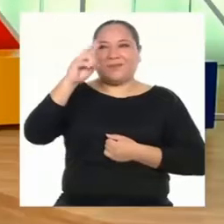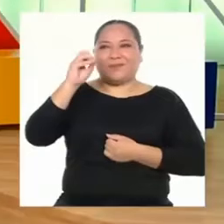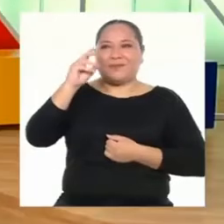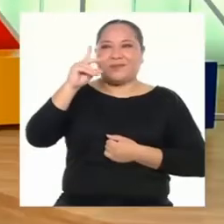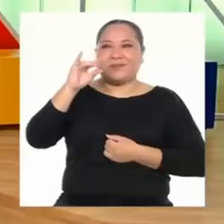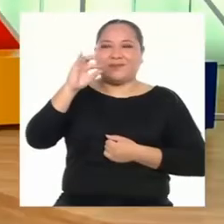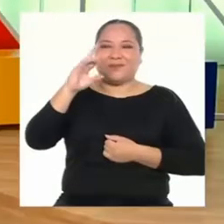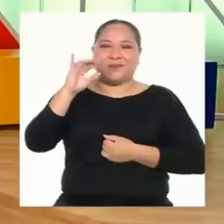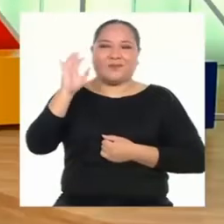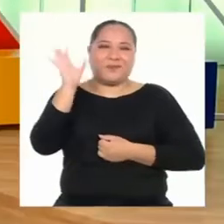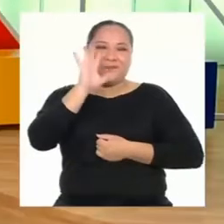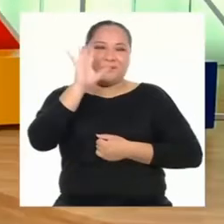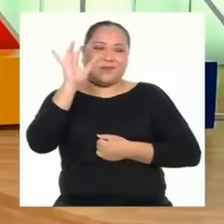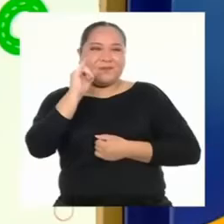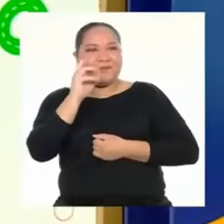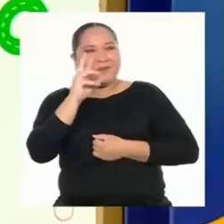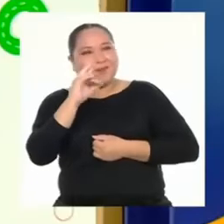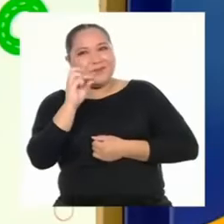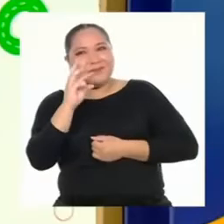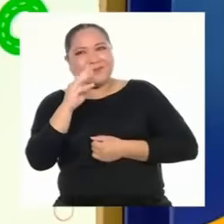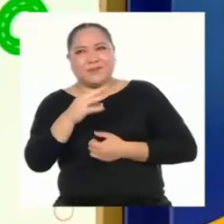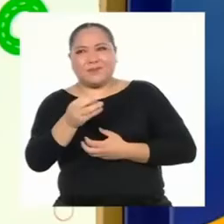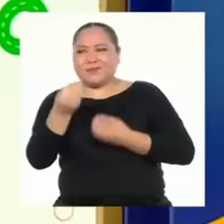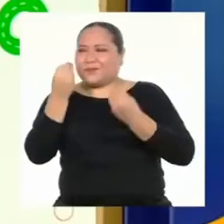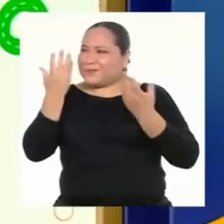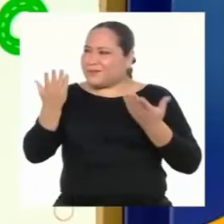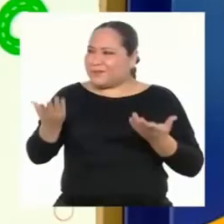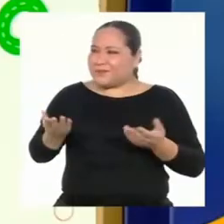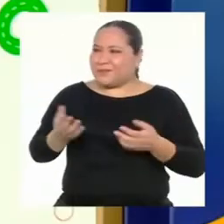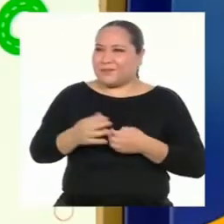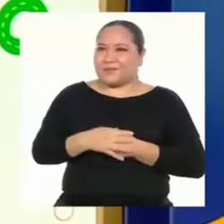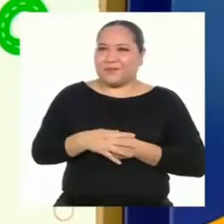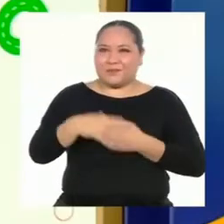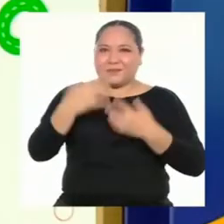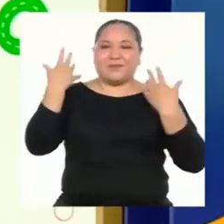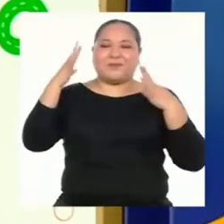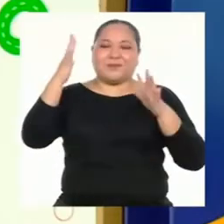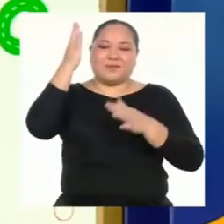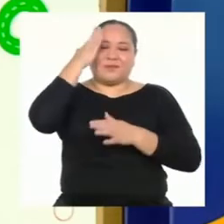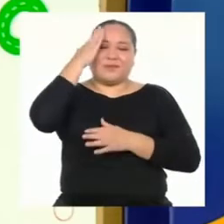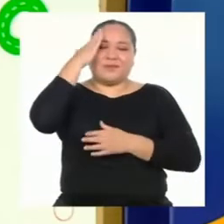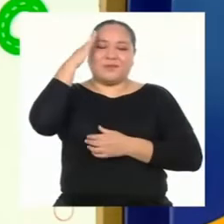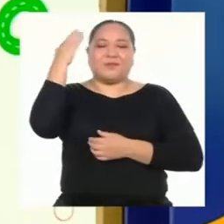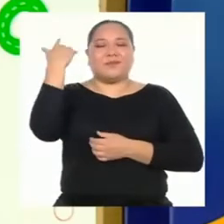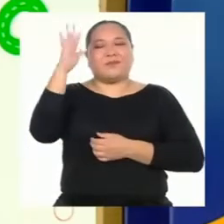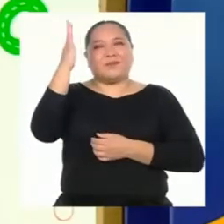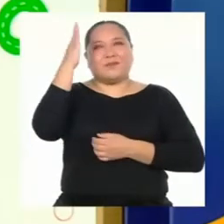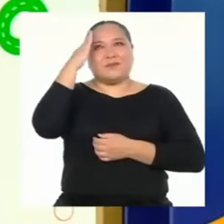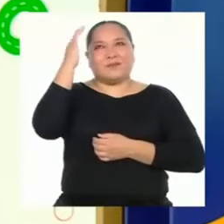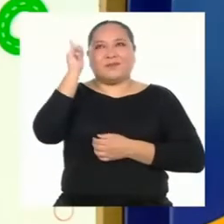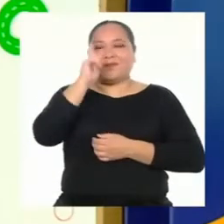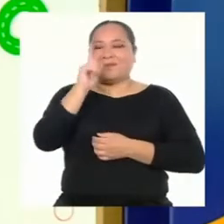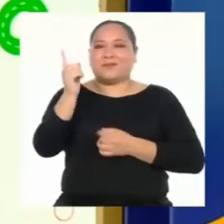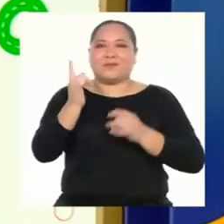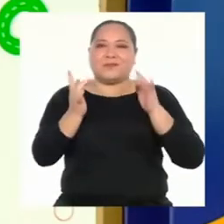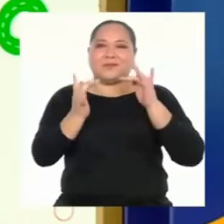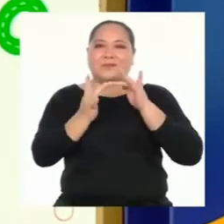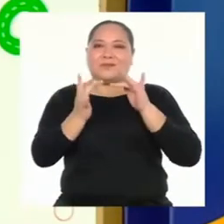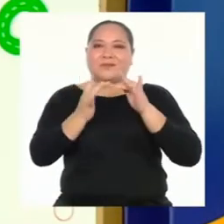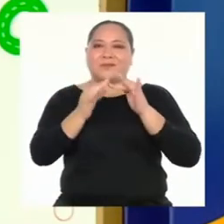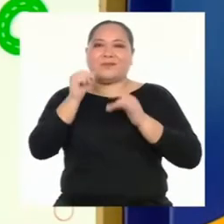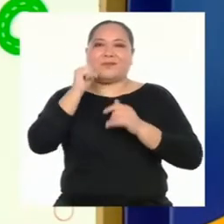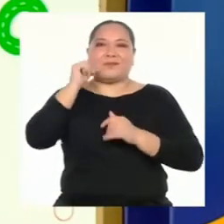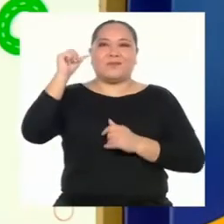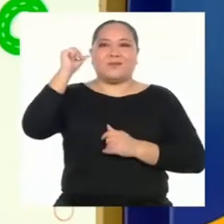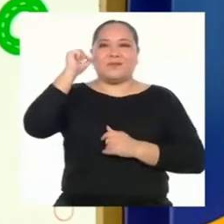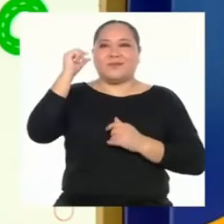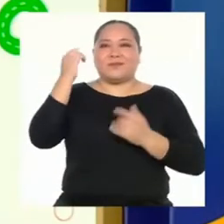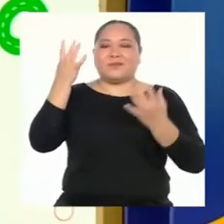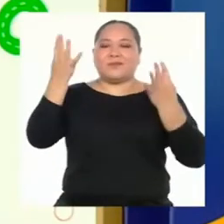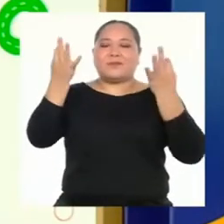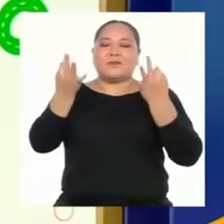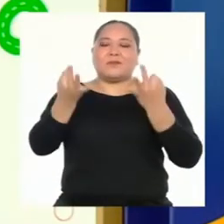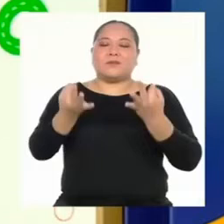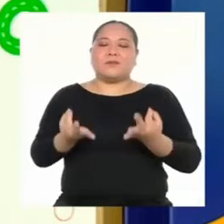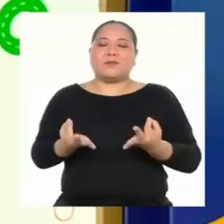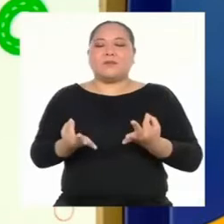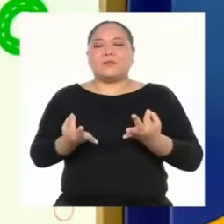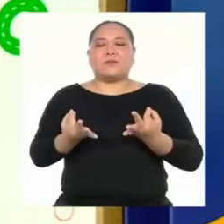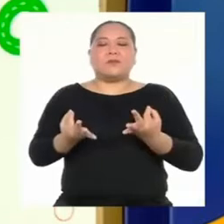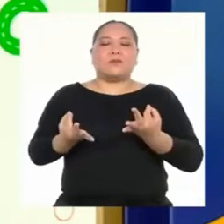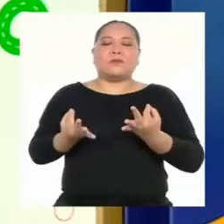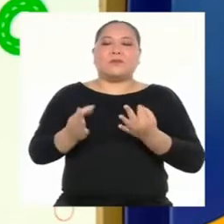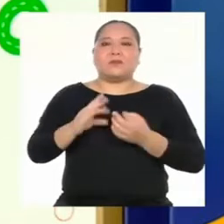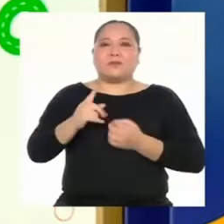Rodrigo. Hola, Yaremis. ¿Cómo estás? Ya sé, no me conecté ayer para el yoga. Es que ayer se me pasó